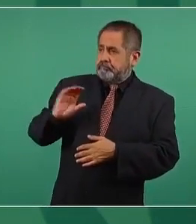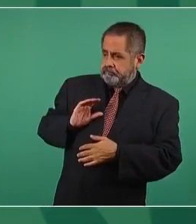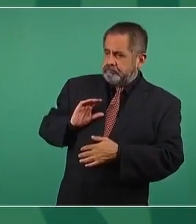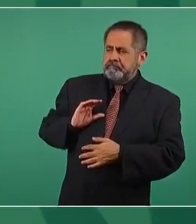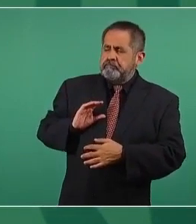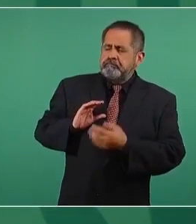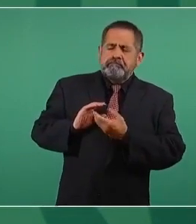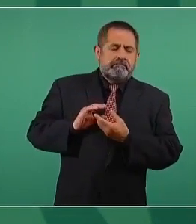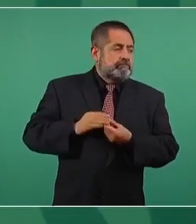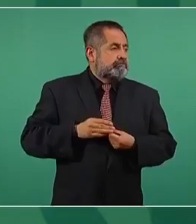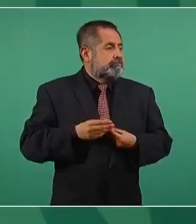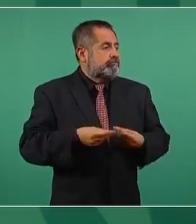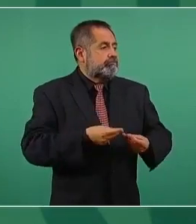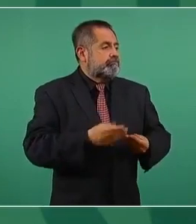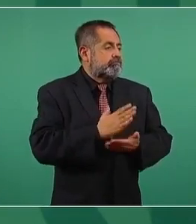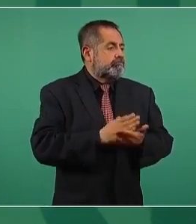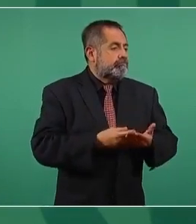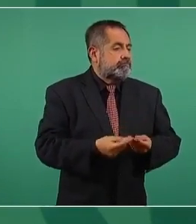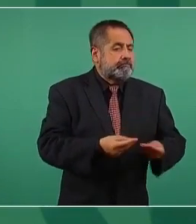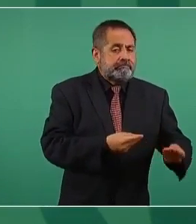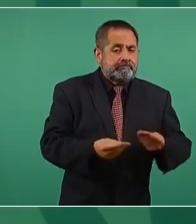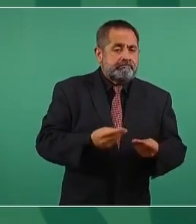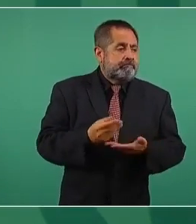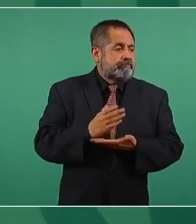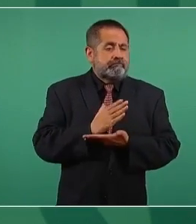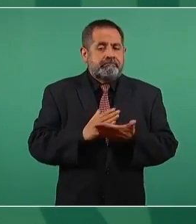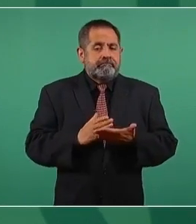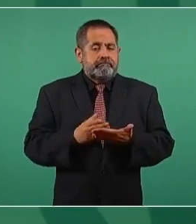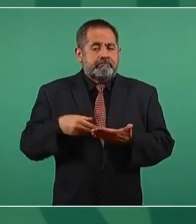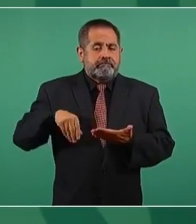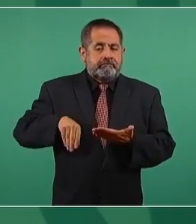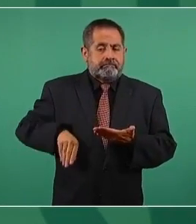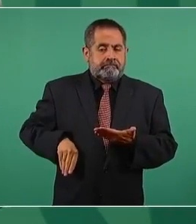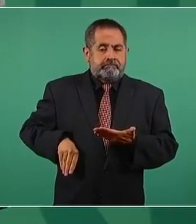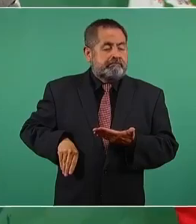lo repartieran y se quedaban